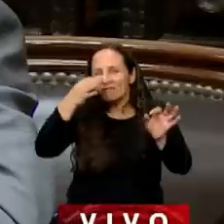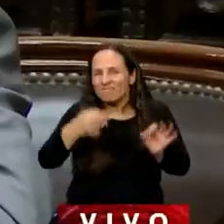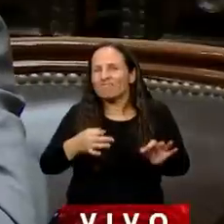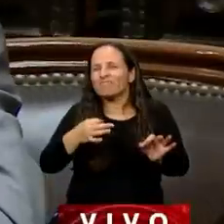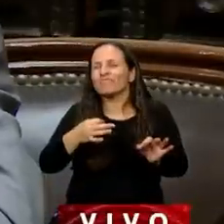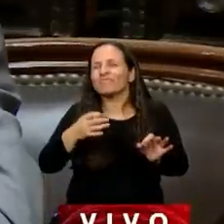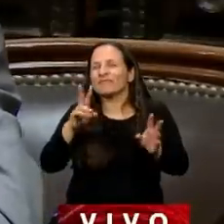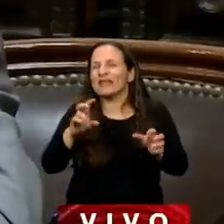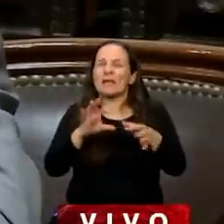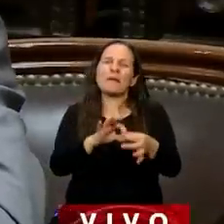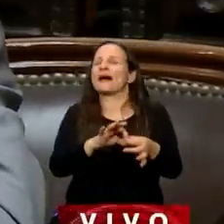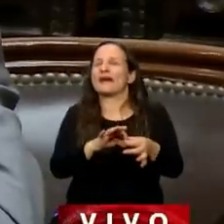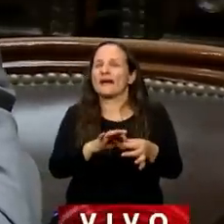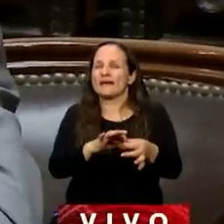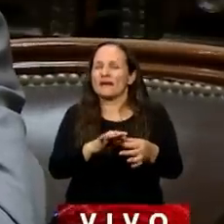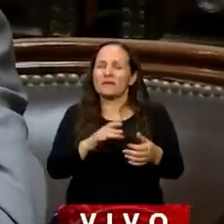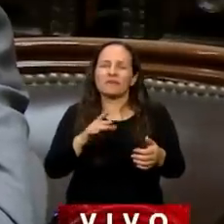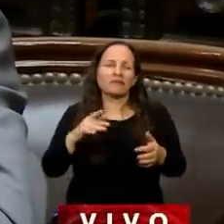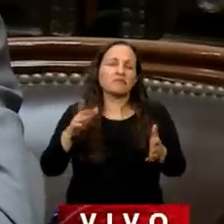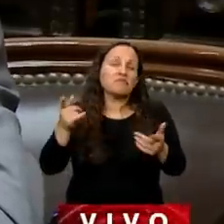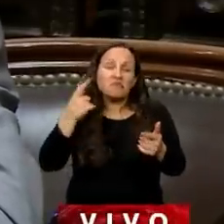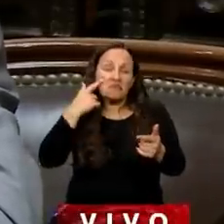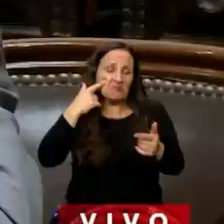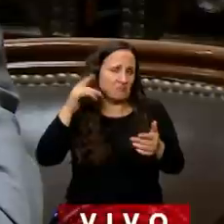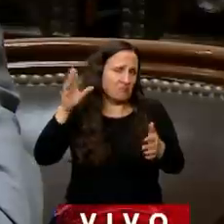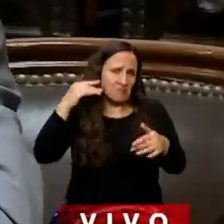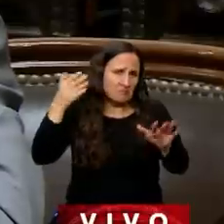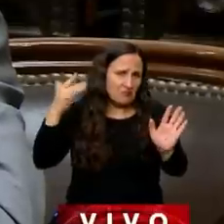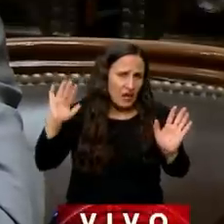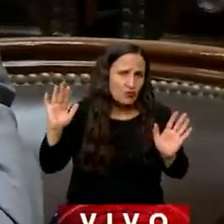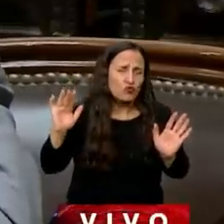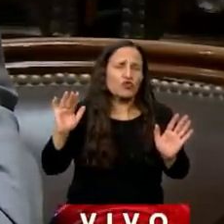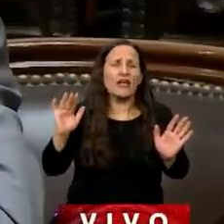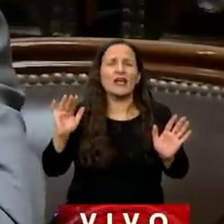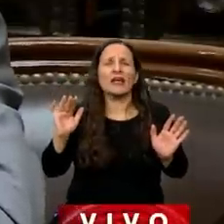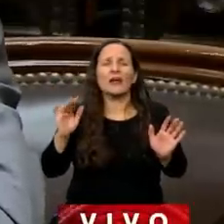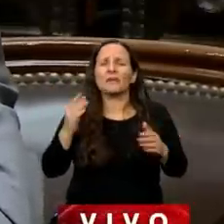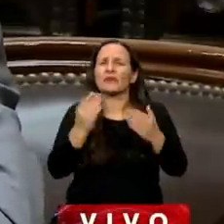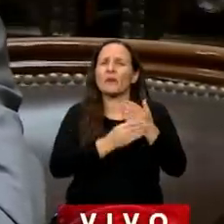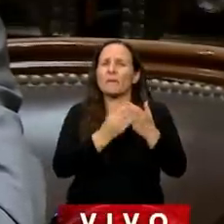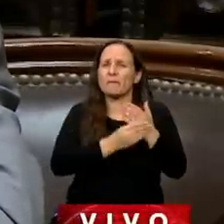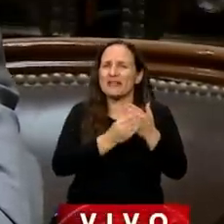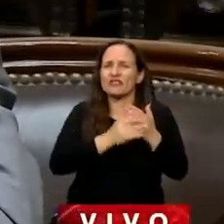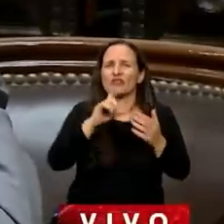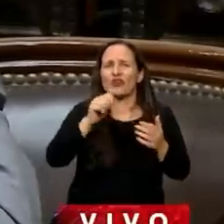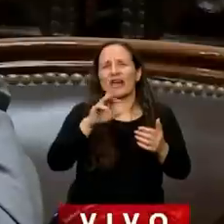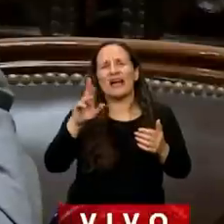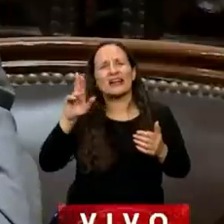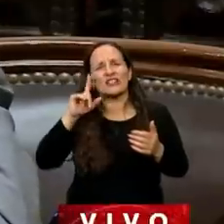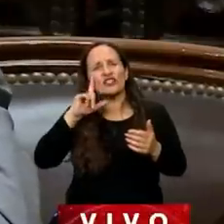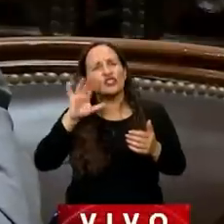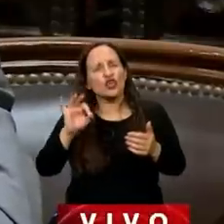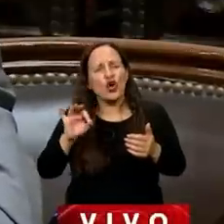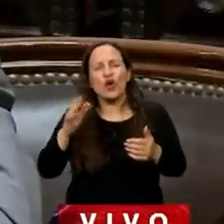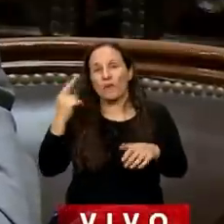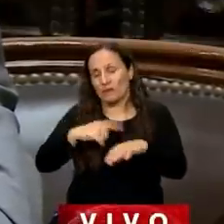cuenta, escuché por ahí que, digamos, el ministro Carrillo en su momento